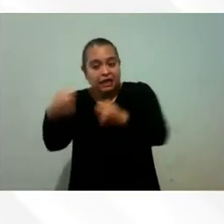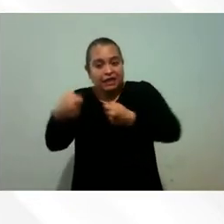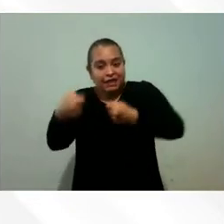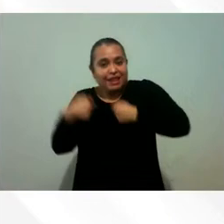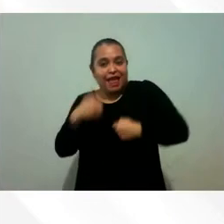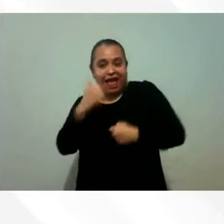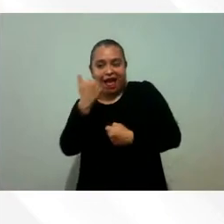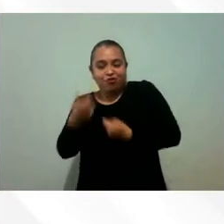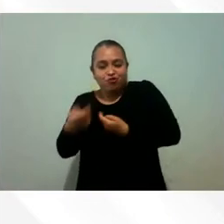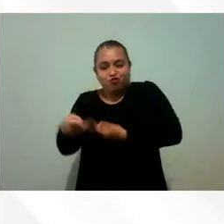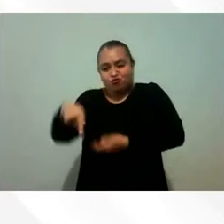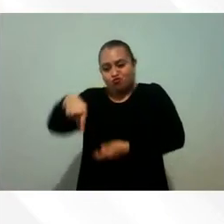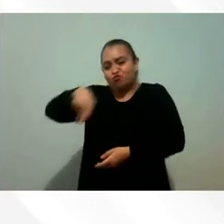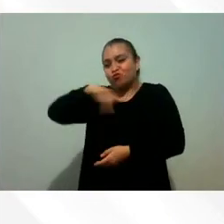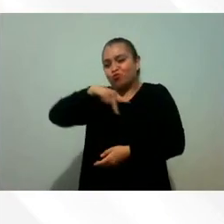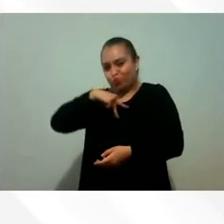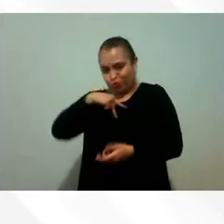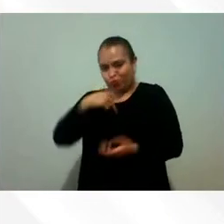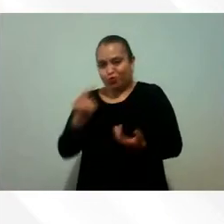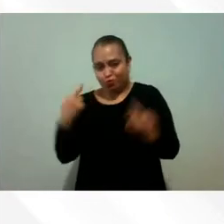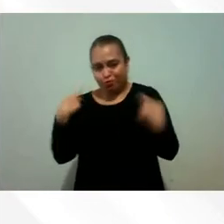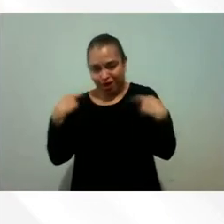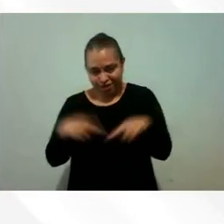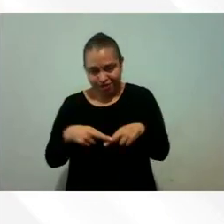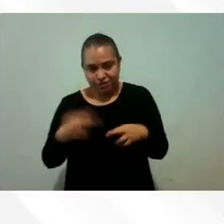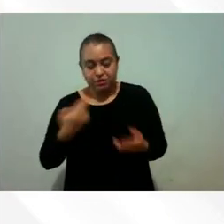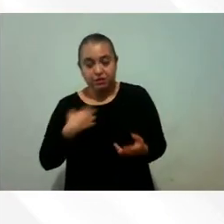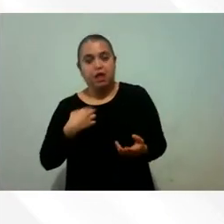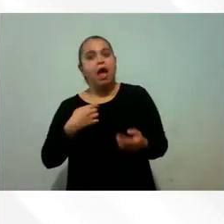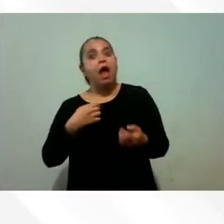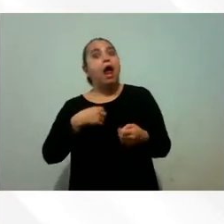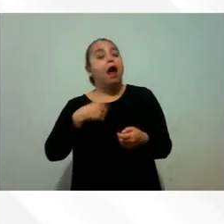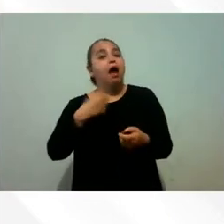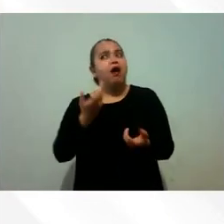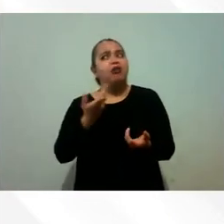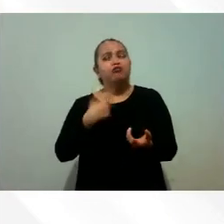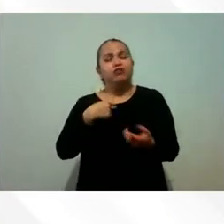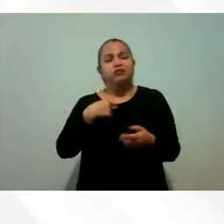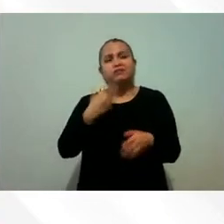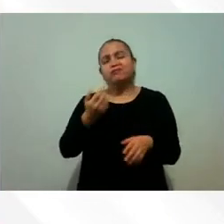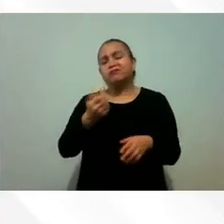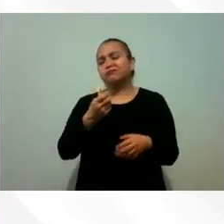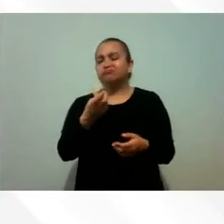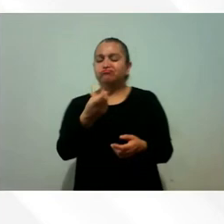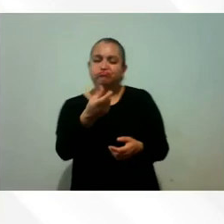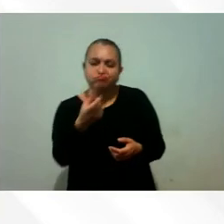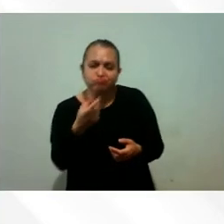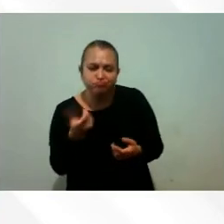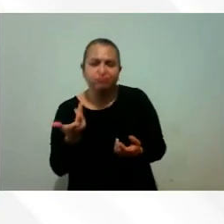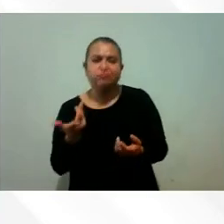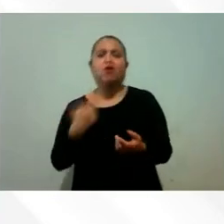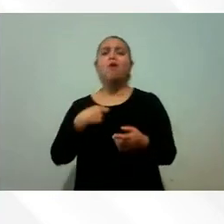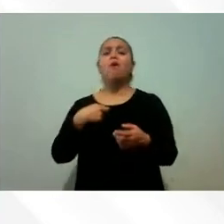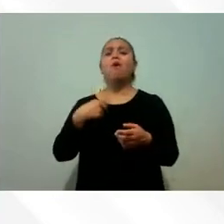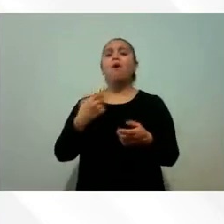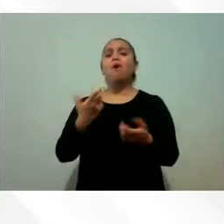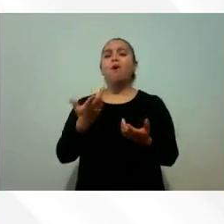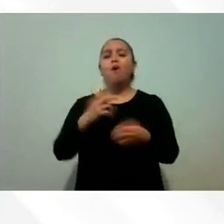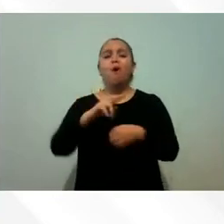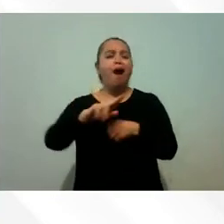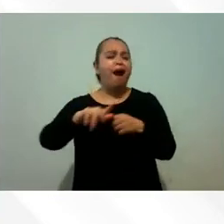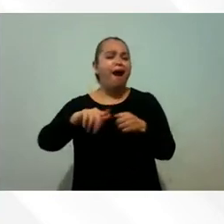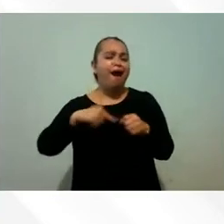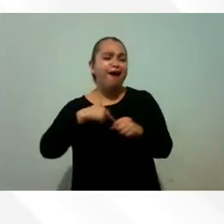Ok, por acá nos dice Vero que a las mascotas también domesticamos. Pero traten de expandir más. ¿Qué